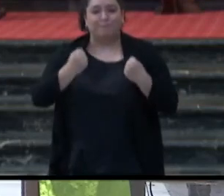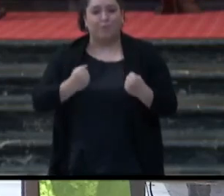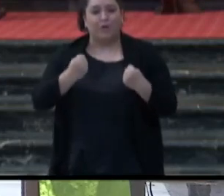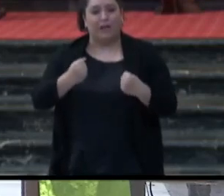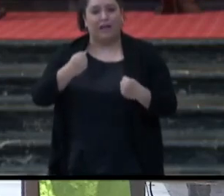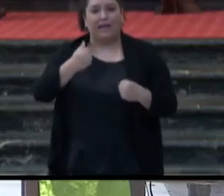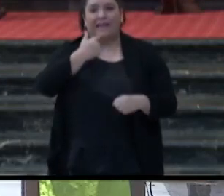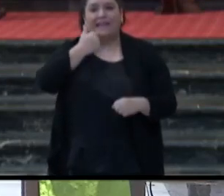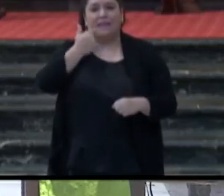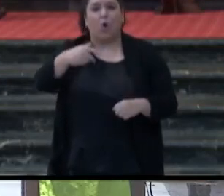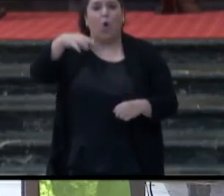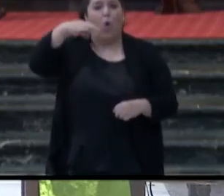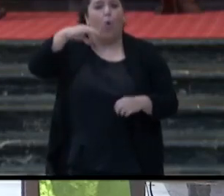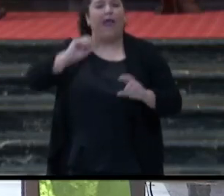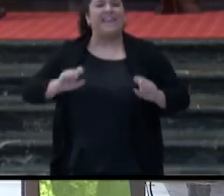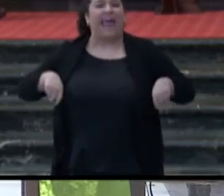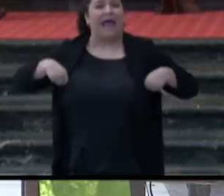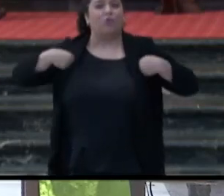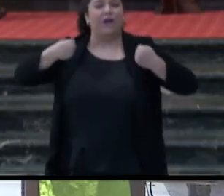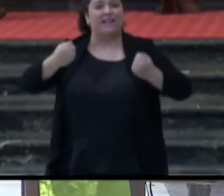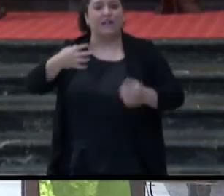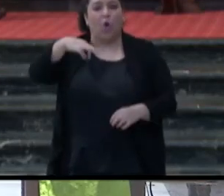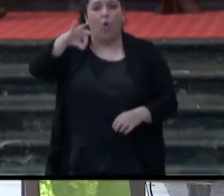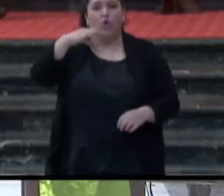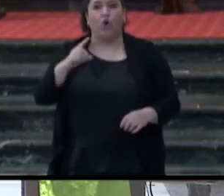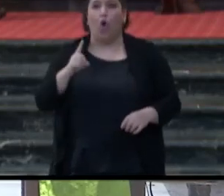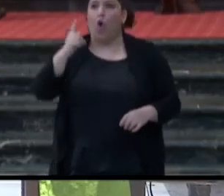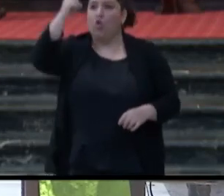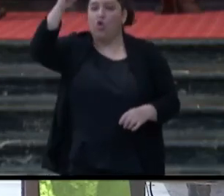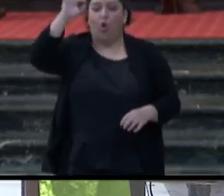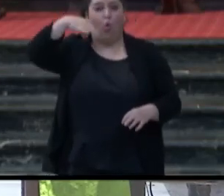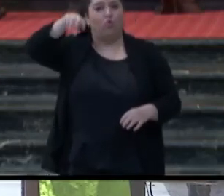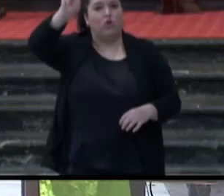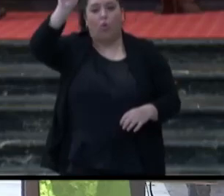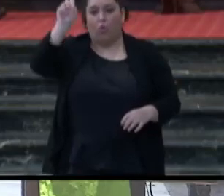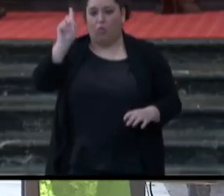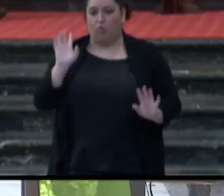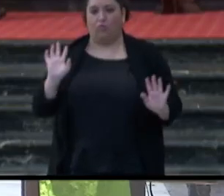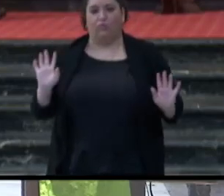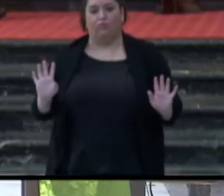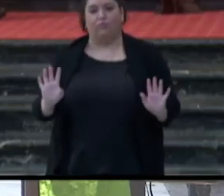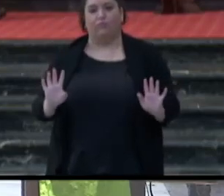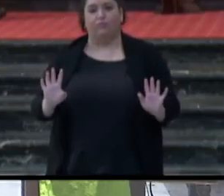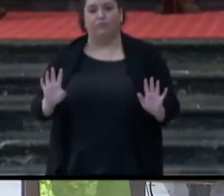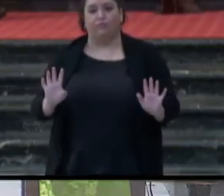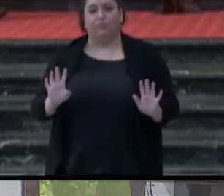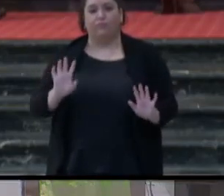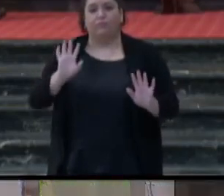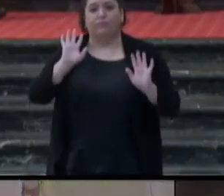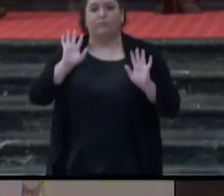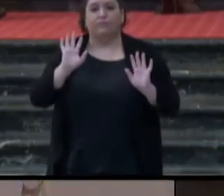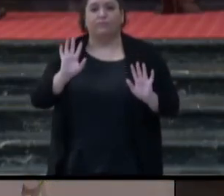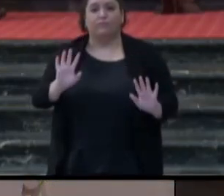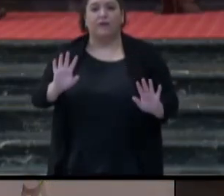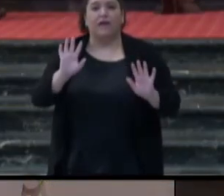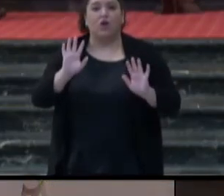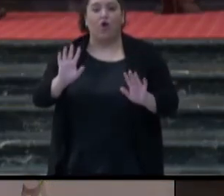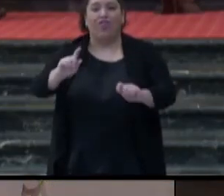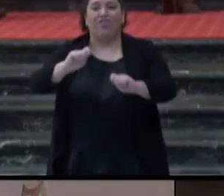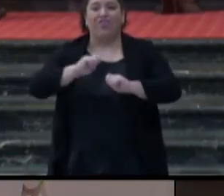teología una sola naturaleza un solo Dios pero que es dado y